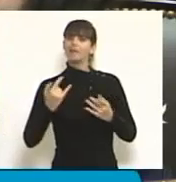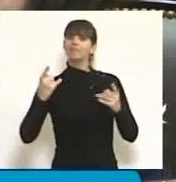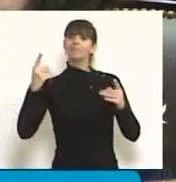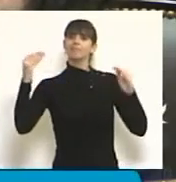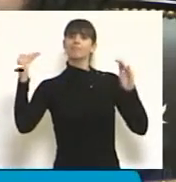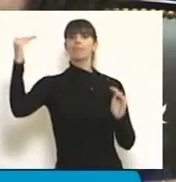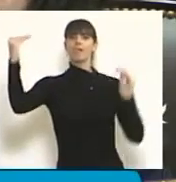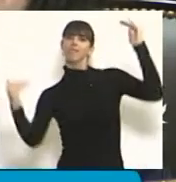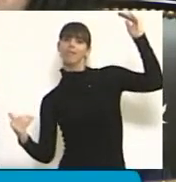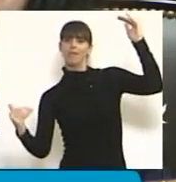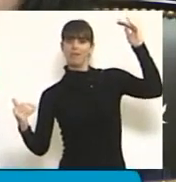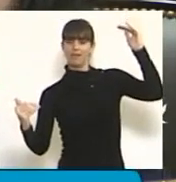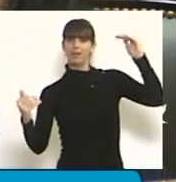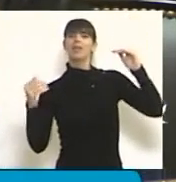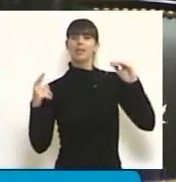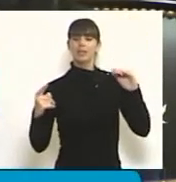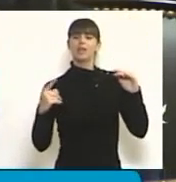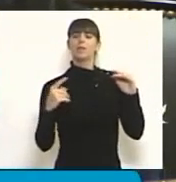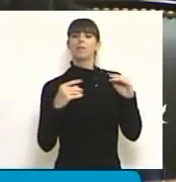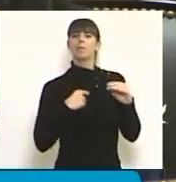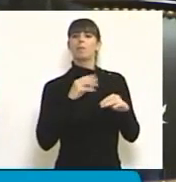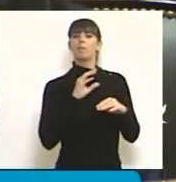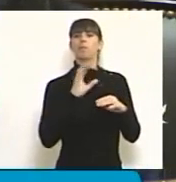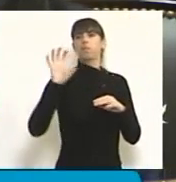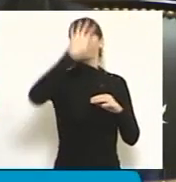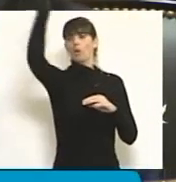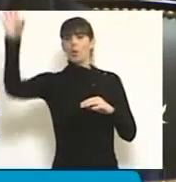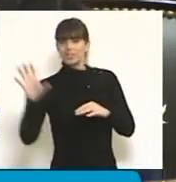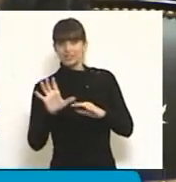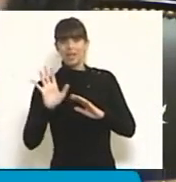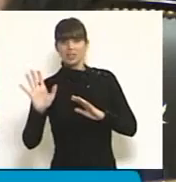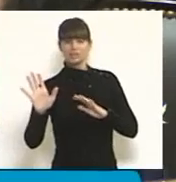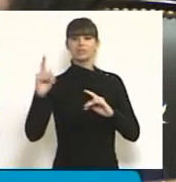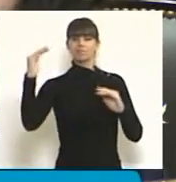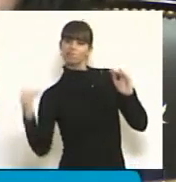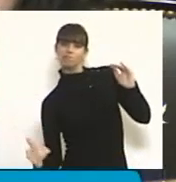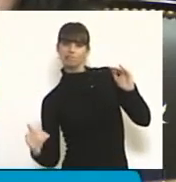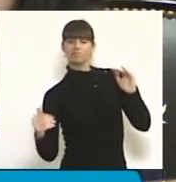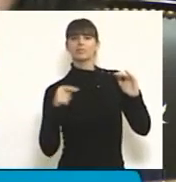desigualdad entre lo federal y lo provincial.